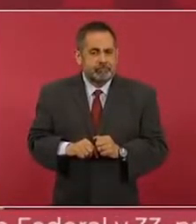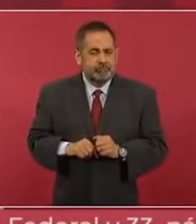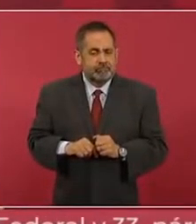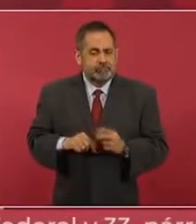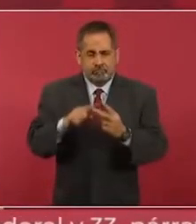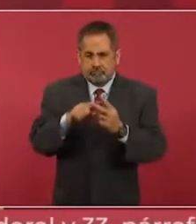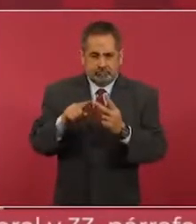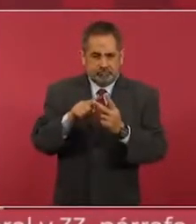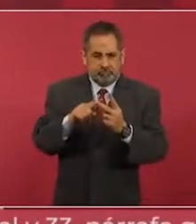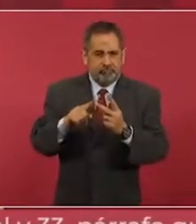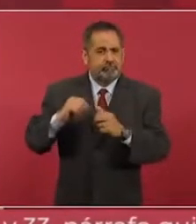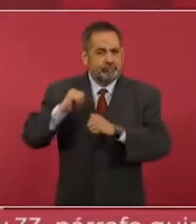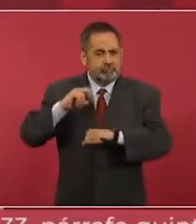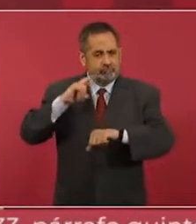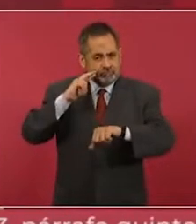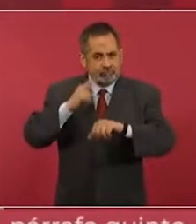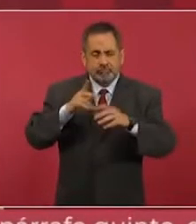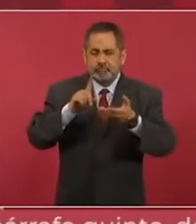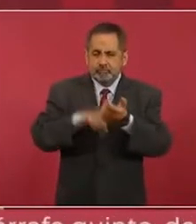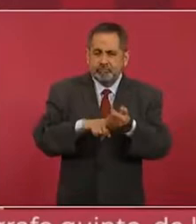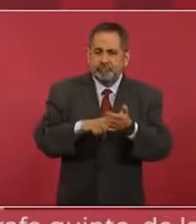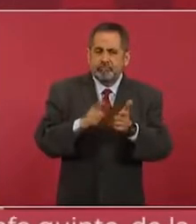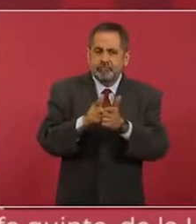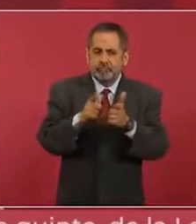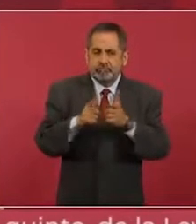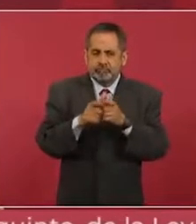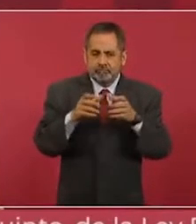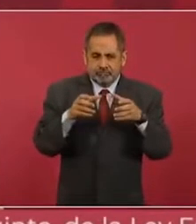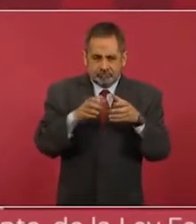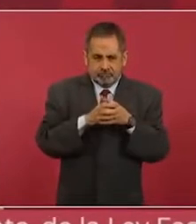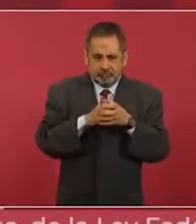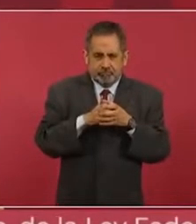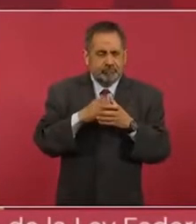organismos de inteligencia